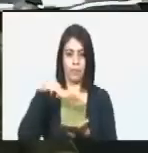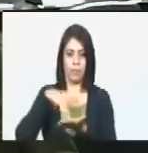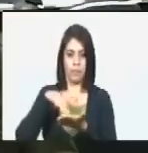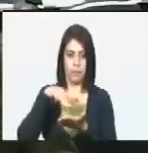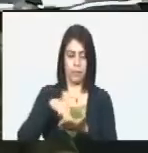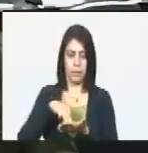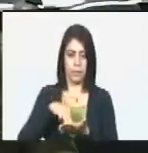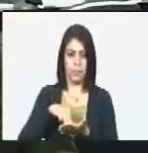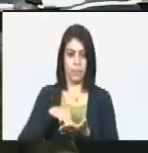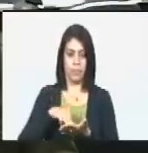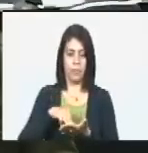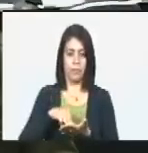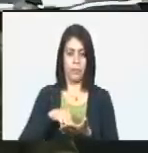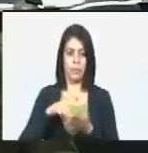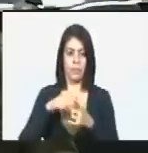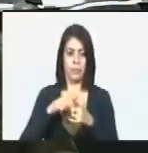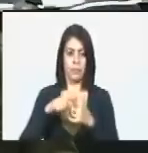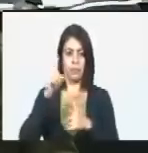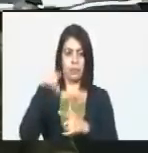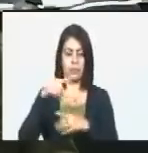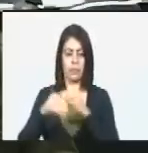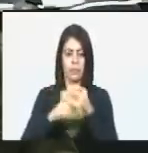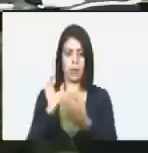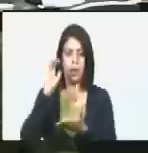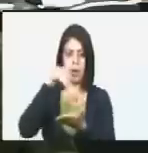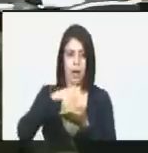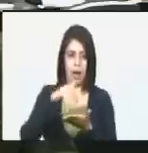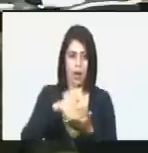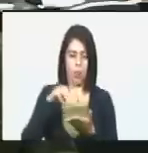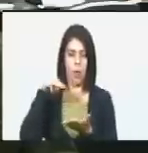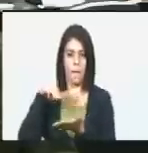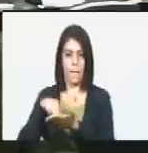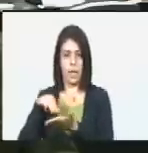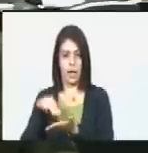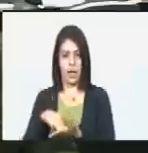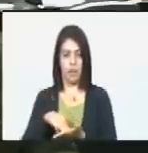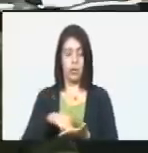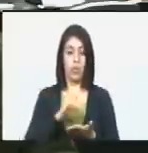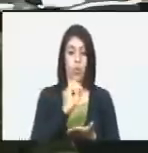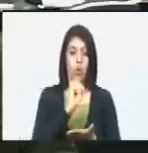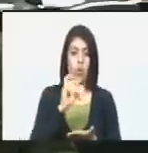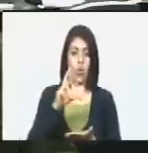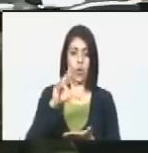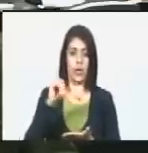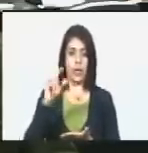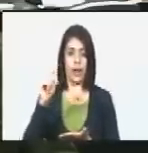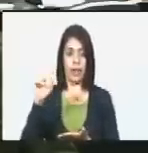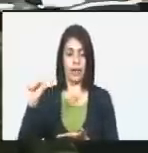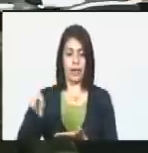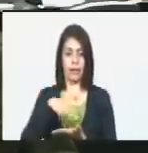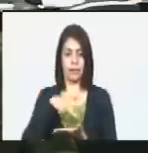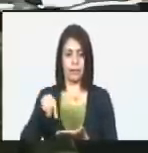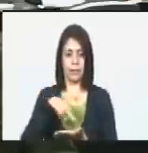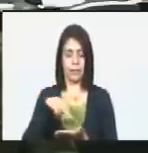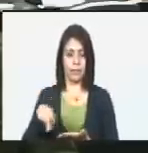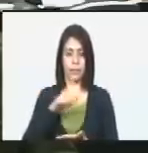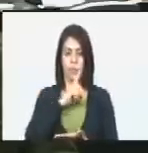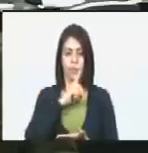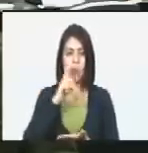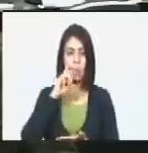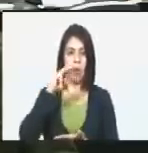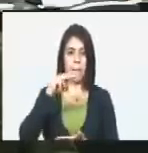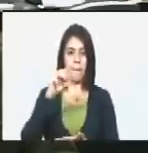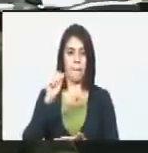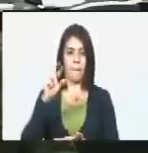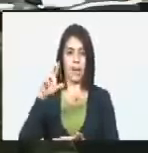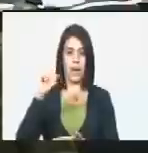joropo aragüeño, o sea, Aragua y Miranda. Está el joropo oriental, aquel que cantaba María Rodríguez y que cantaba